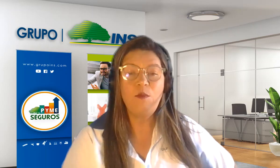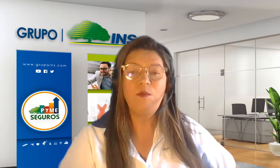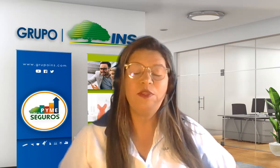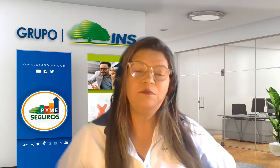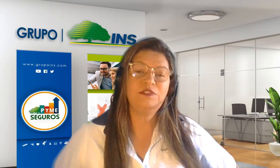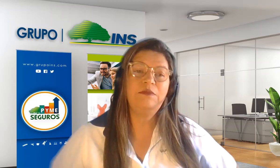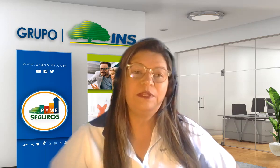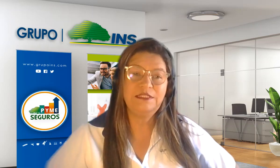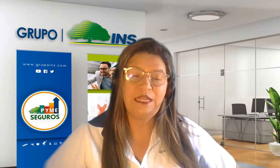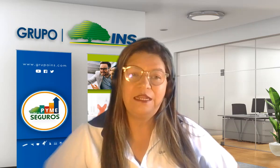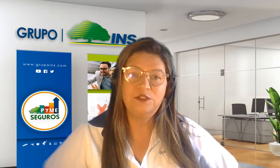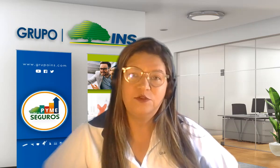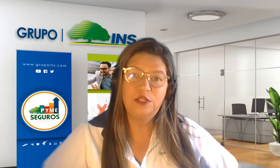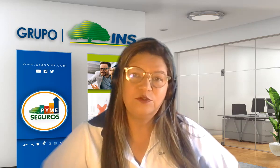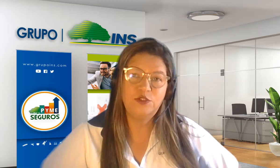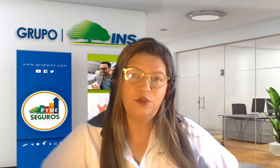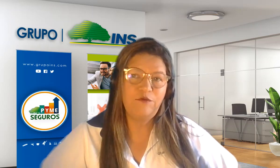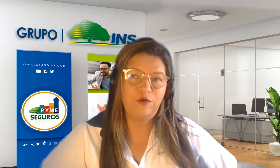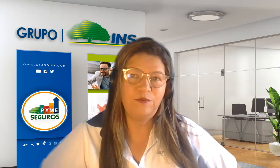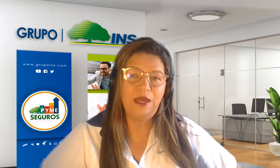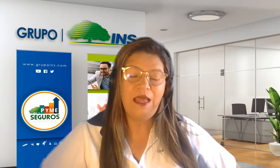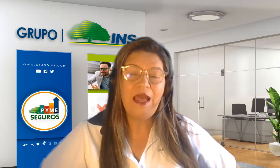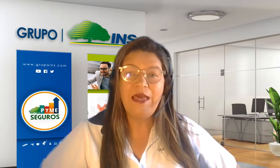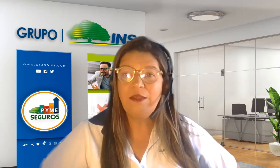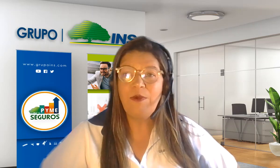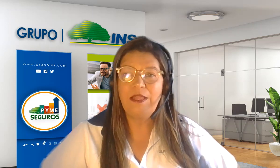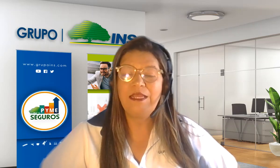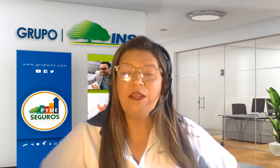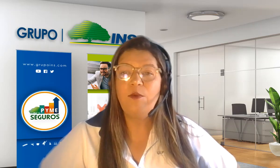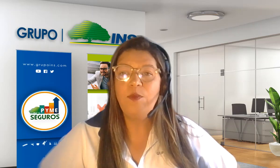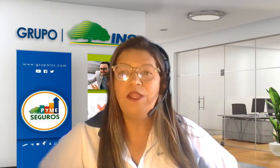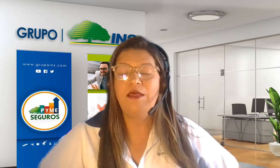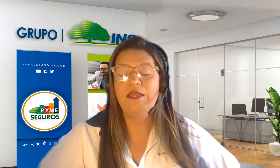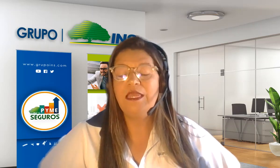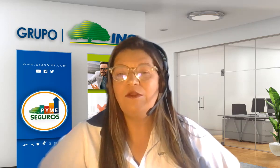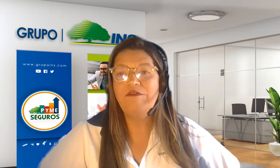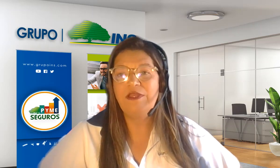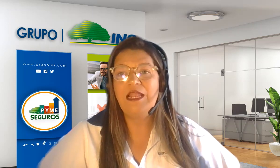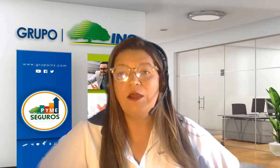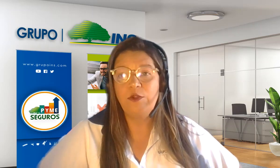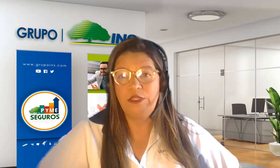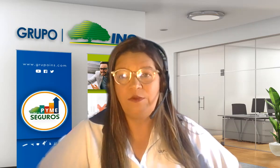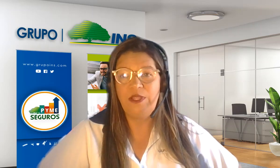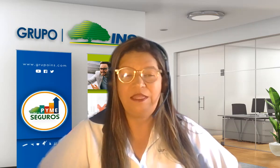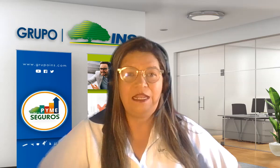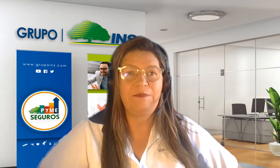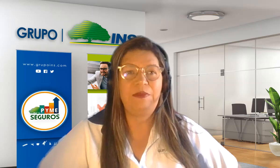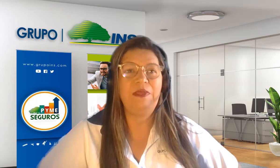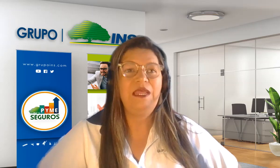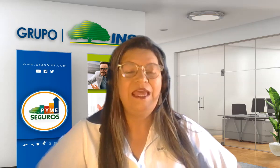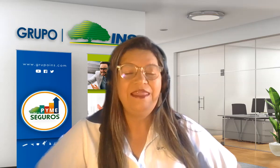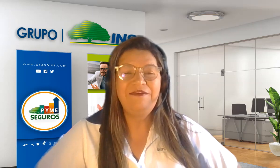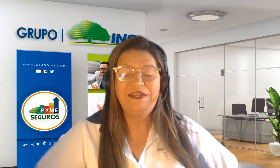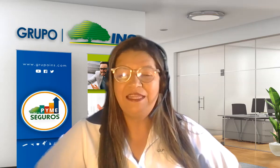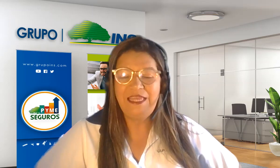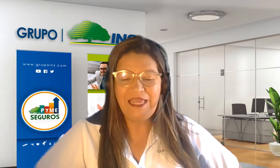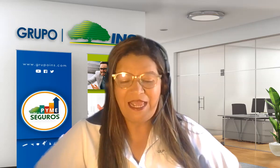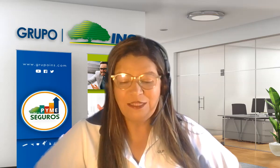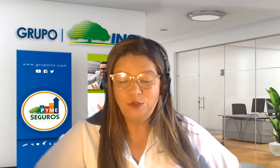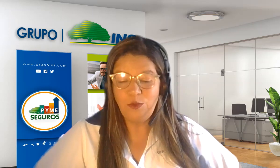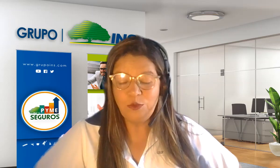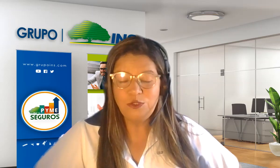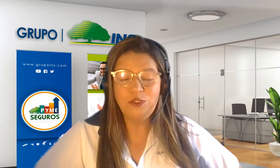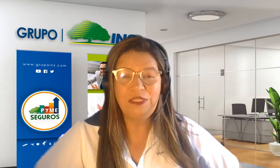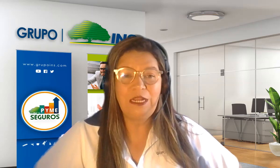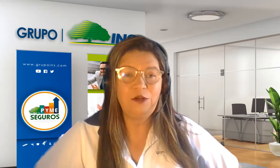y Cómo podemos administrar esos riesgos de una forma adecuada que no pueda quien no afecte a la continuidad de la pyme de verdad